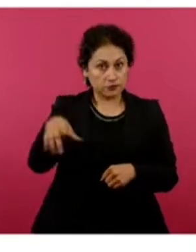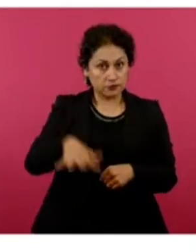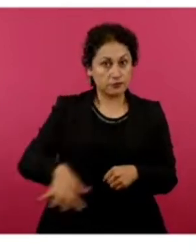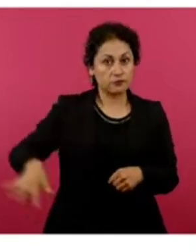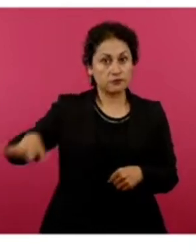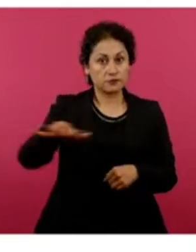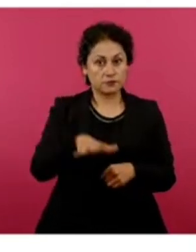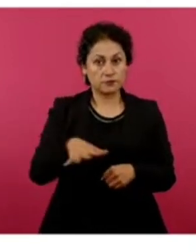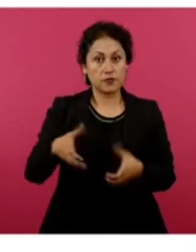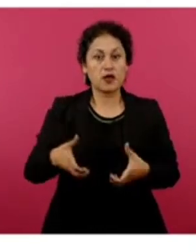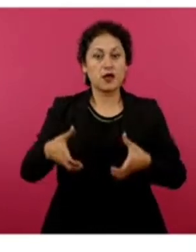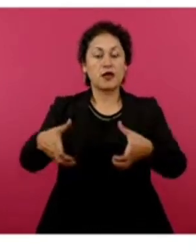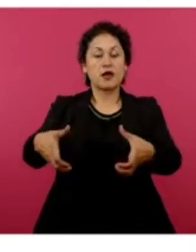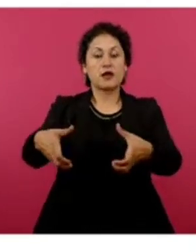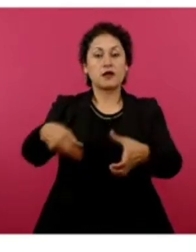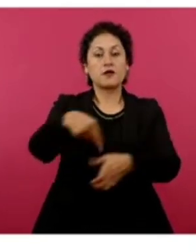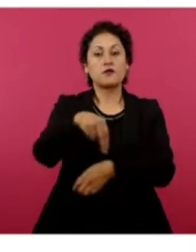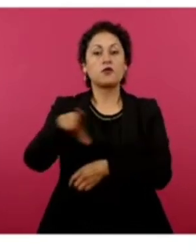Nuevo León